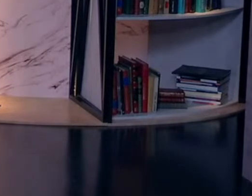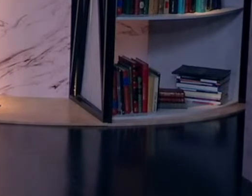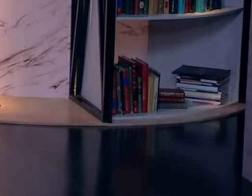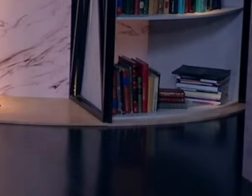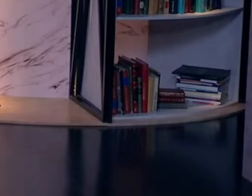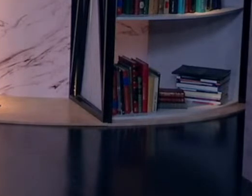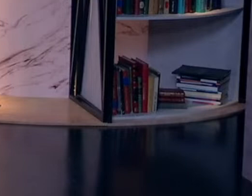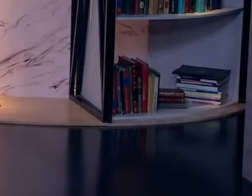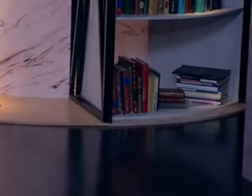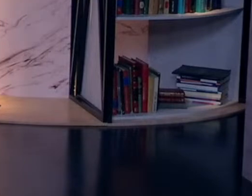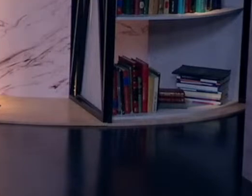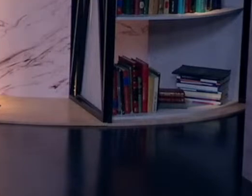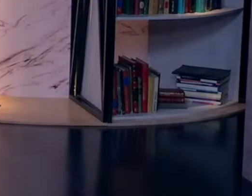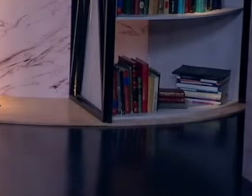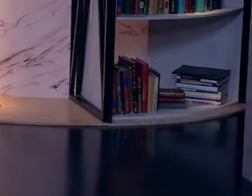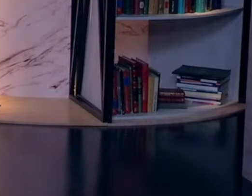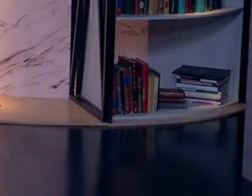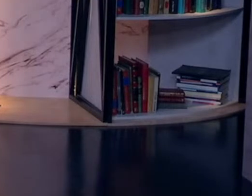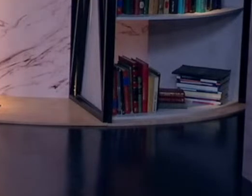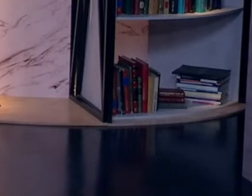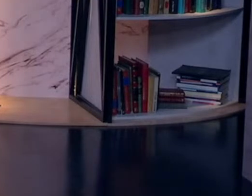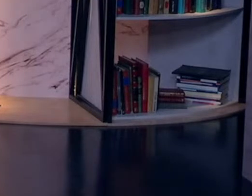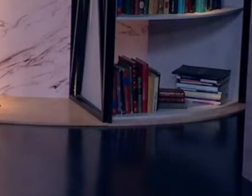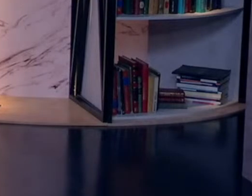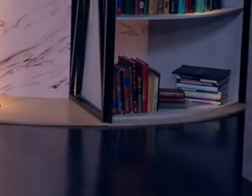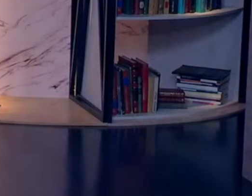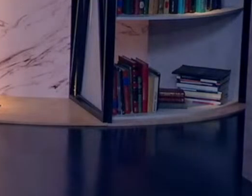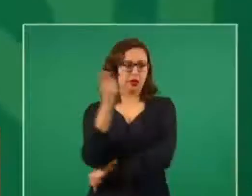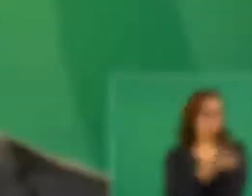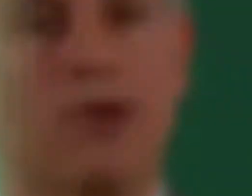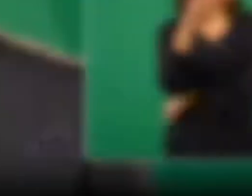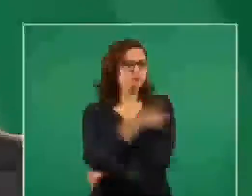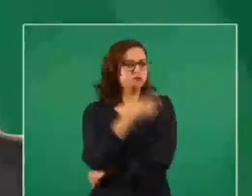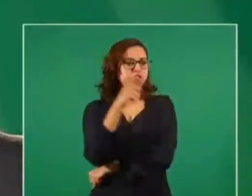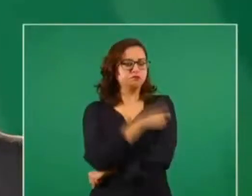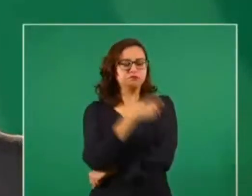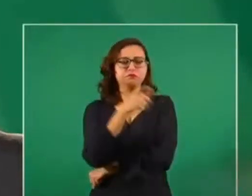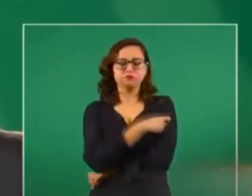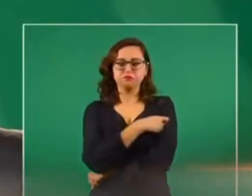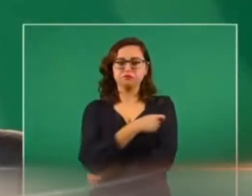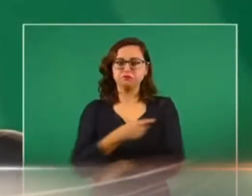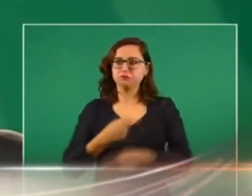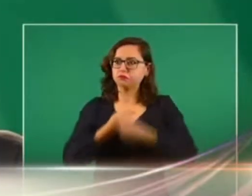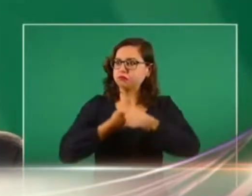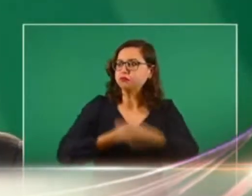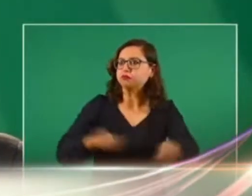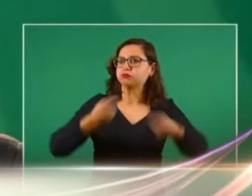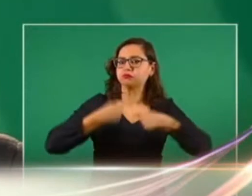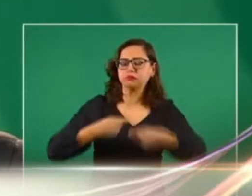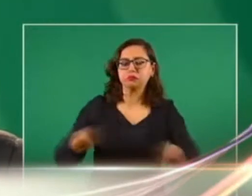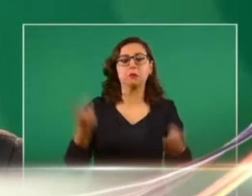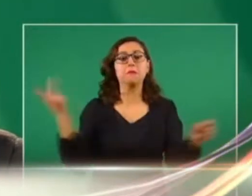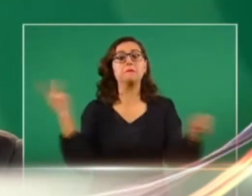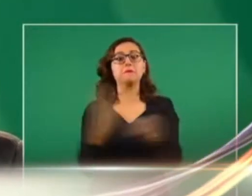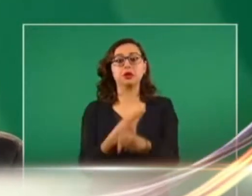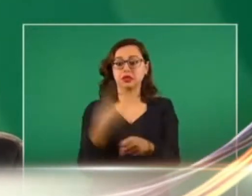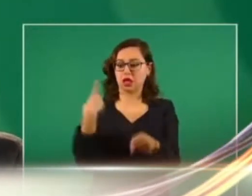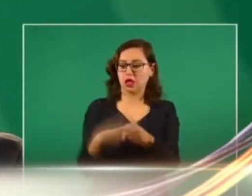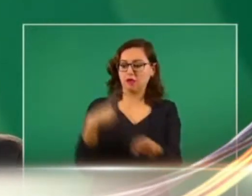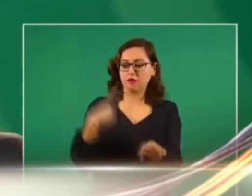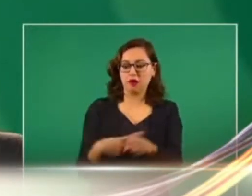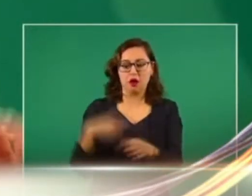en la mañanera de ayer martes. Ya no es una enfermedad que tenga un comportamiento tan